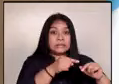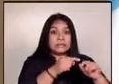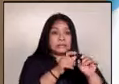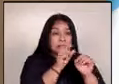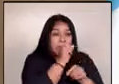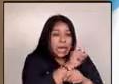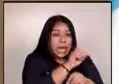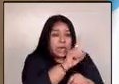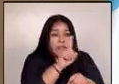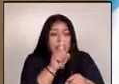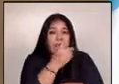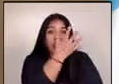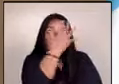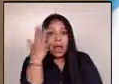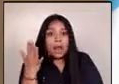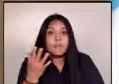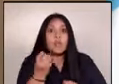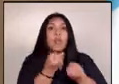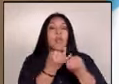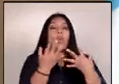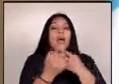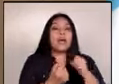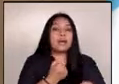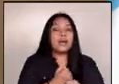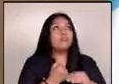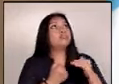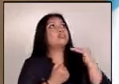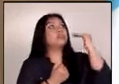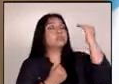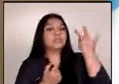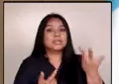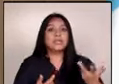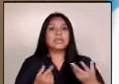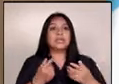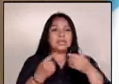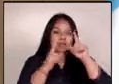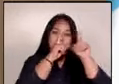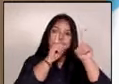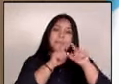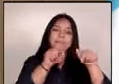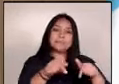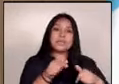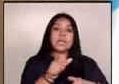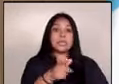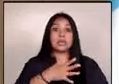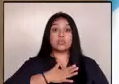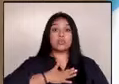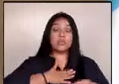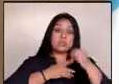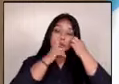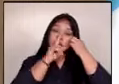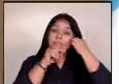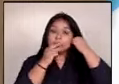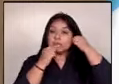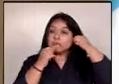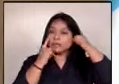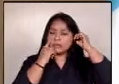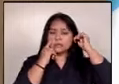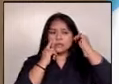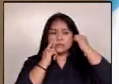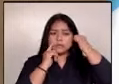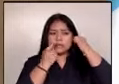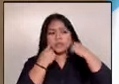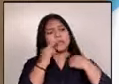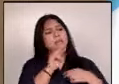detalladas su edad su estado y la revisión permanente que los servicios de vigilancia forestal hacen para